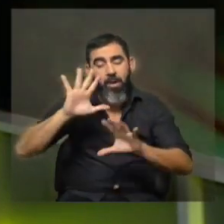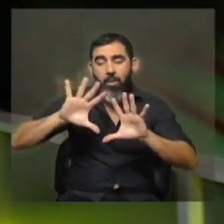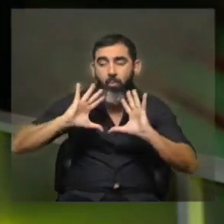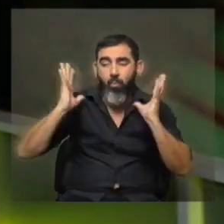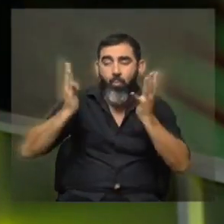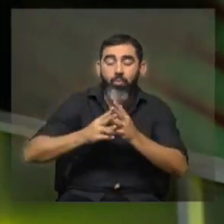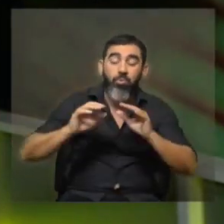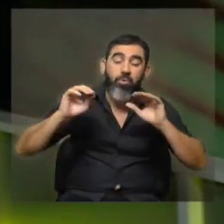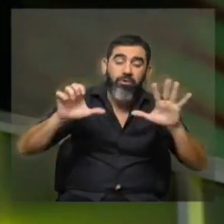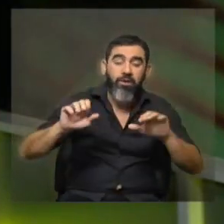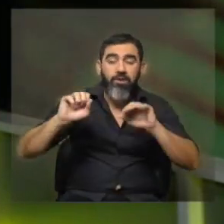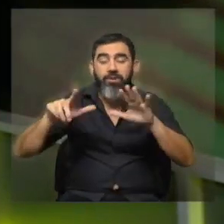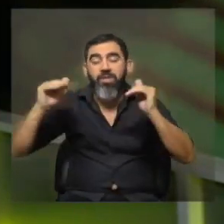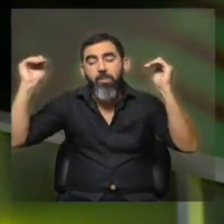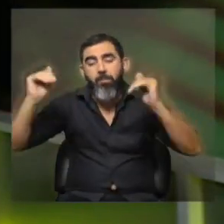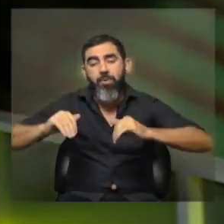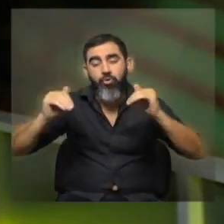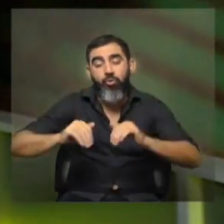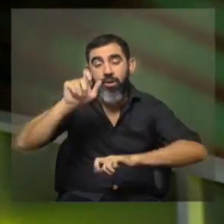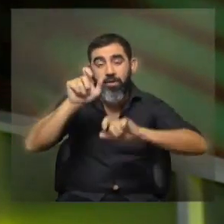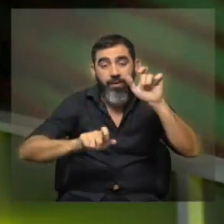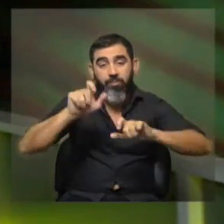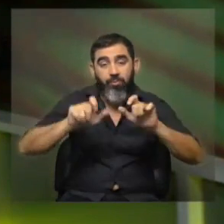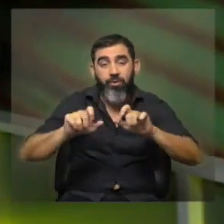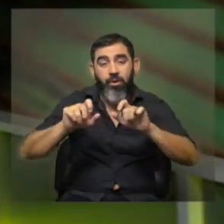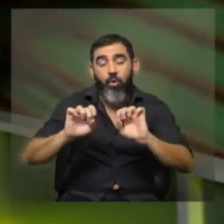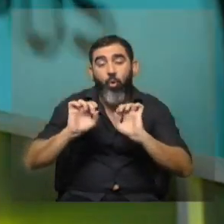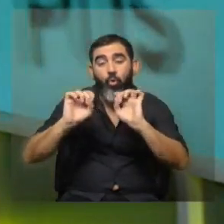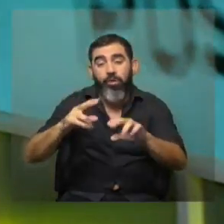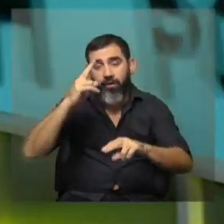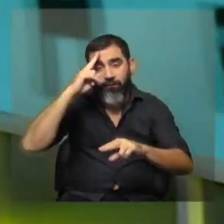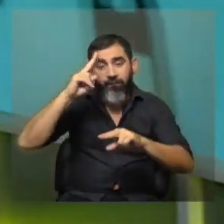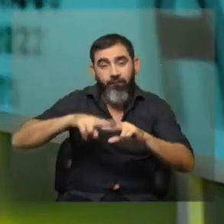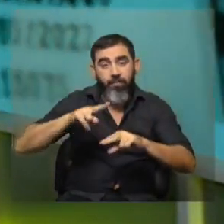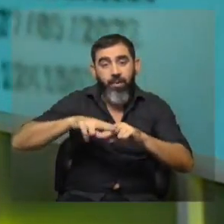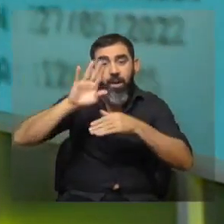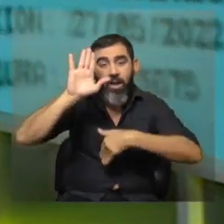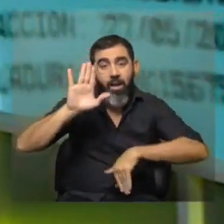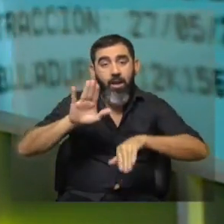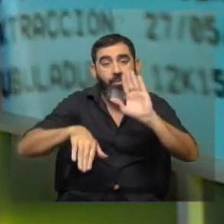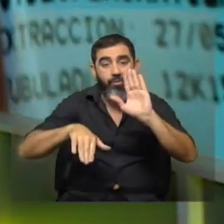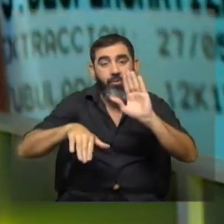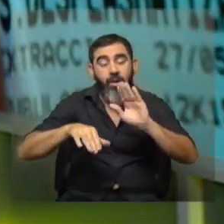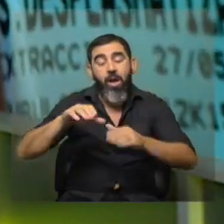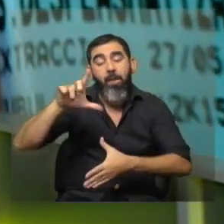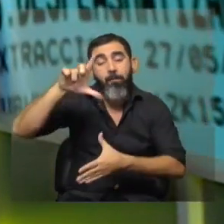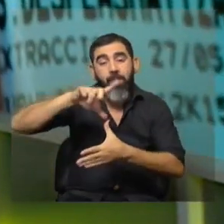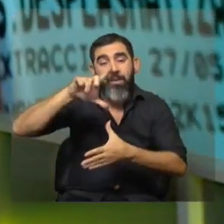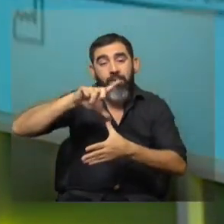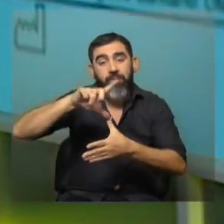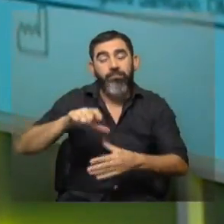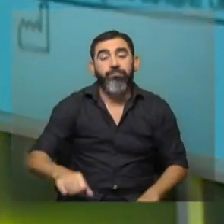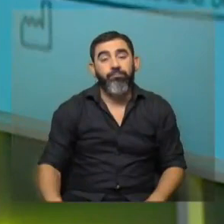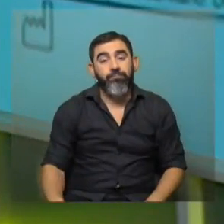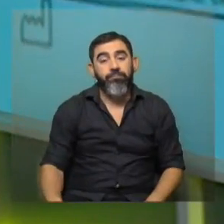hay entre 6 y 7 millones de personas que padecen esta enfermedad, la enorme mayoría de ellos en América Latina.